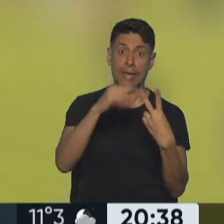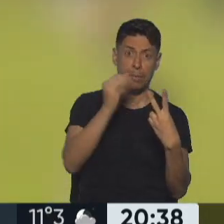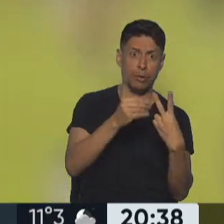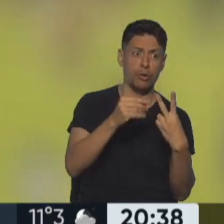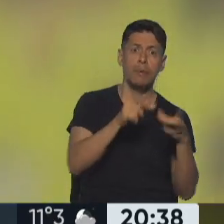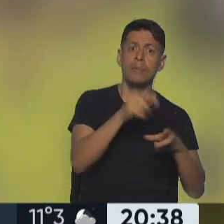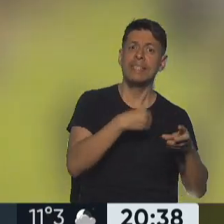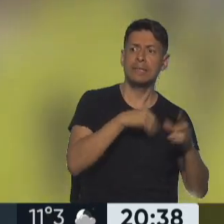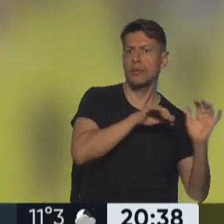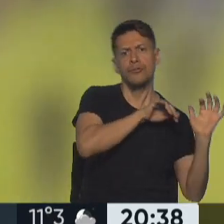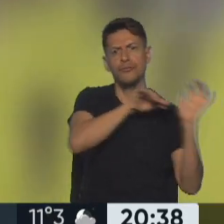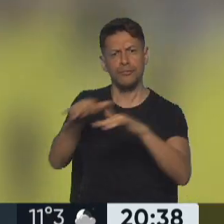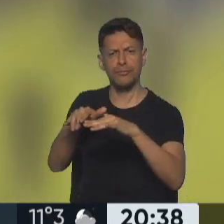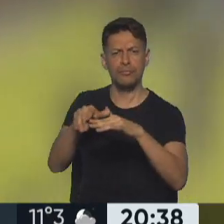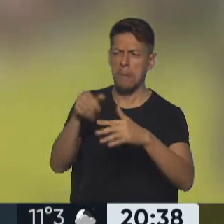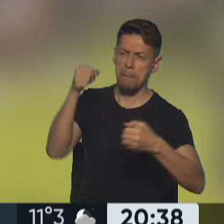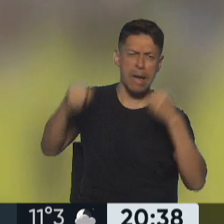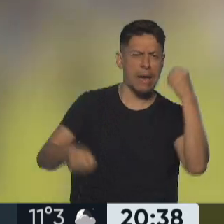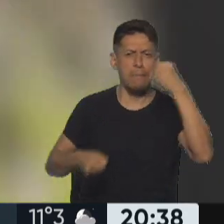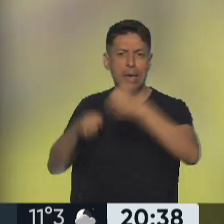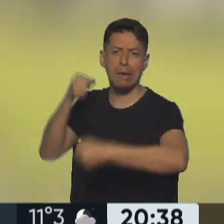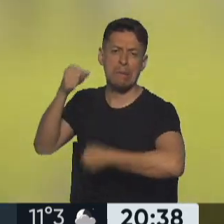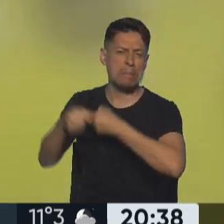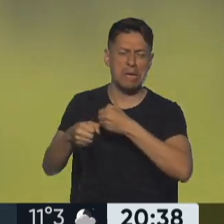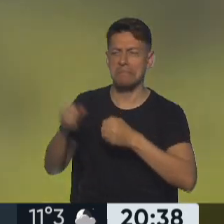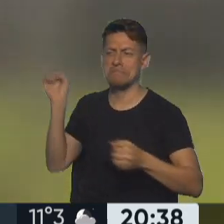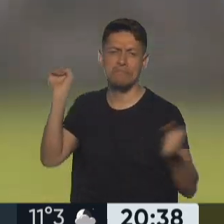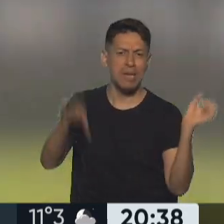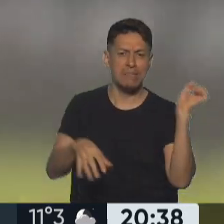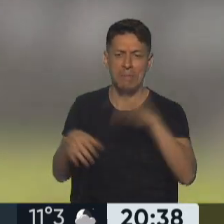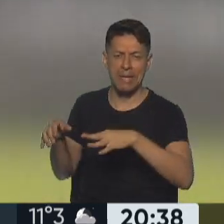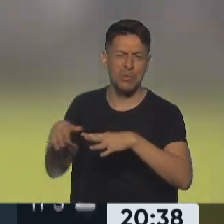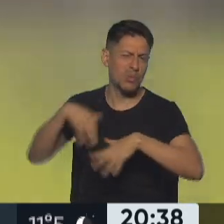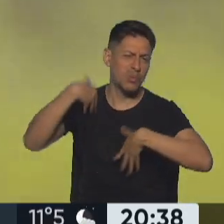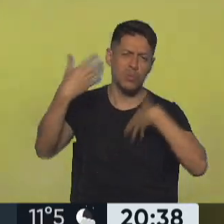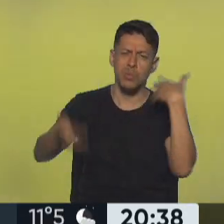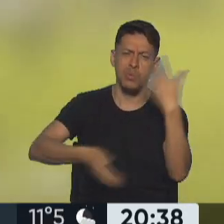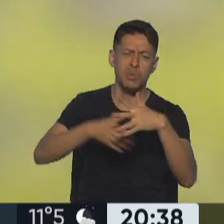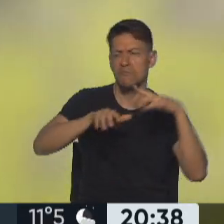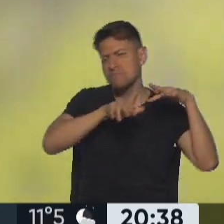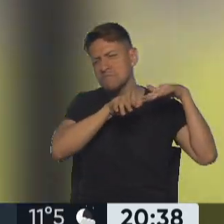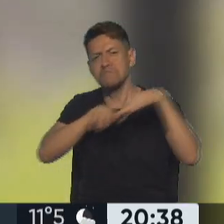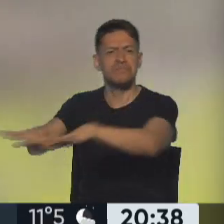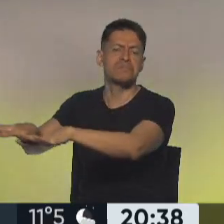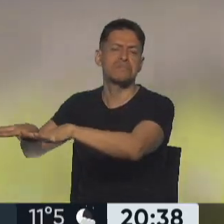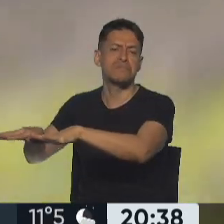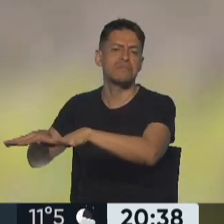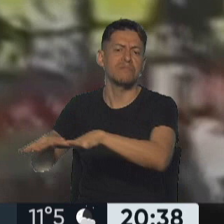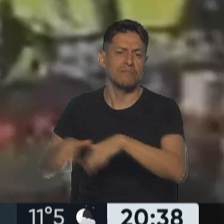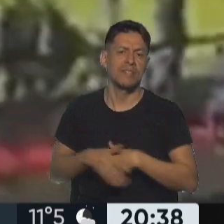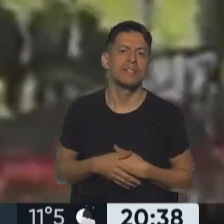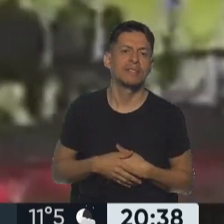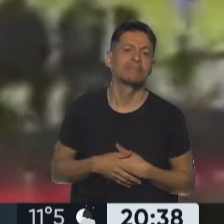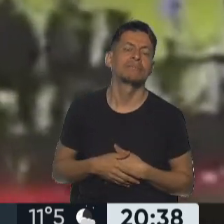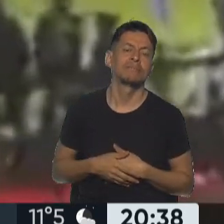cancha, arremetieron con todo lo que había, rivales y demás, una verdadera avalancha humana, esto es lo que provoca en términos